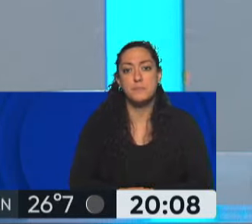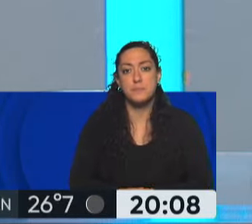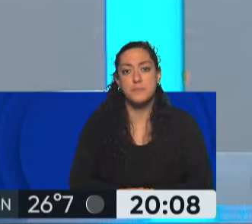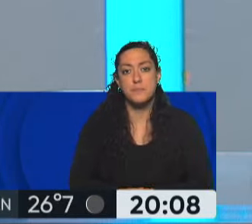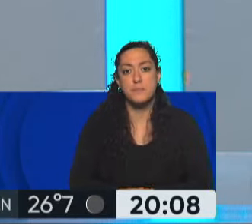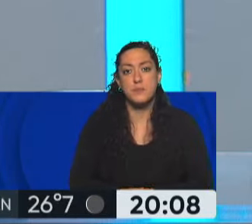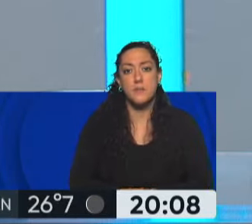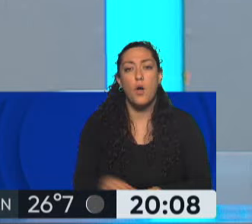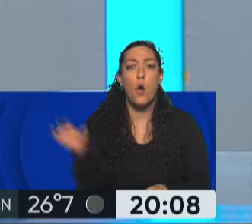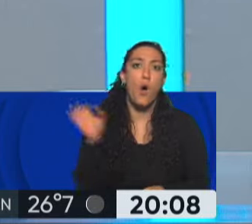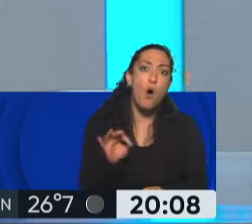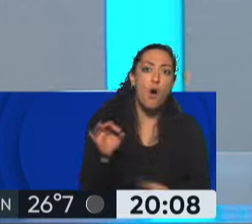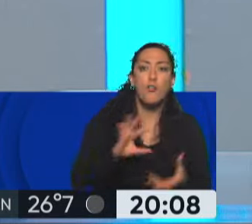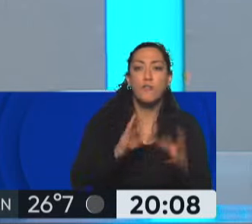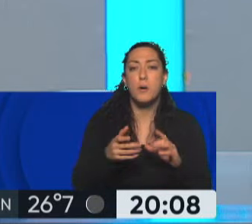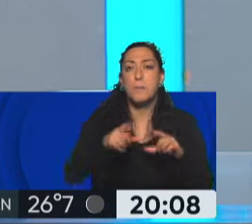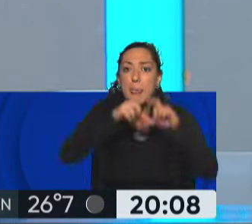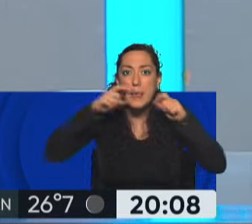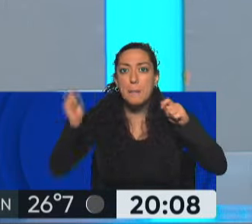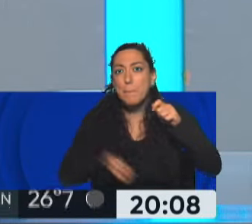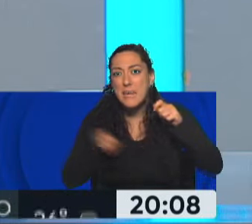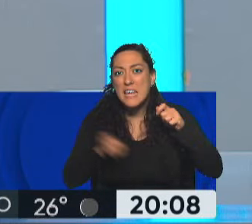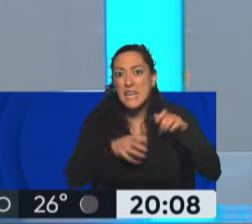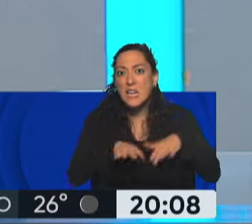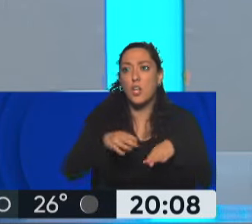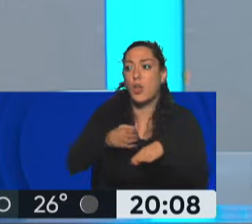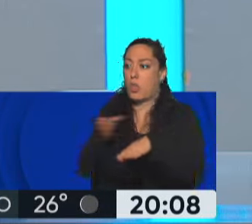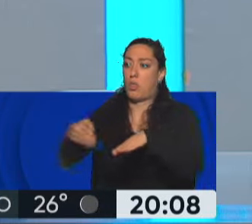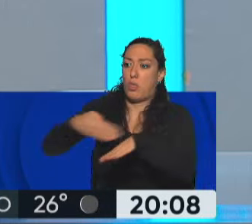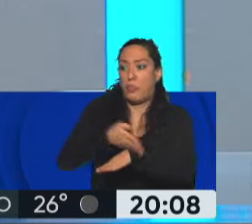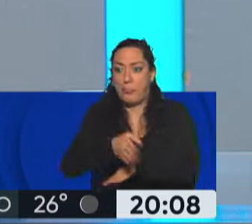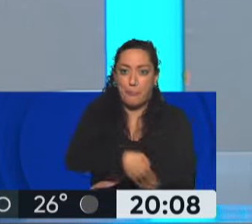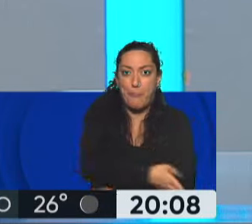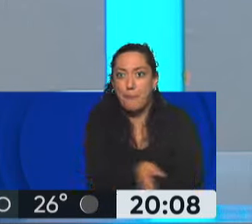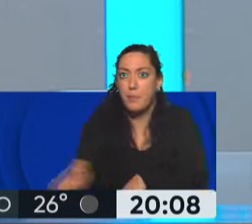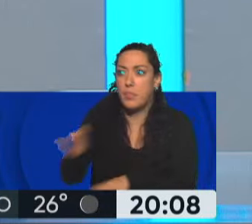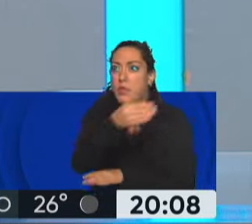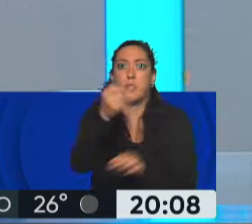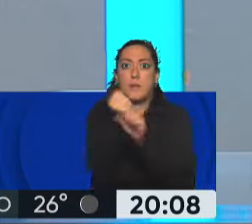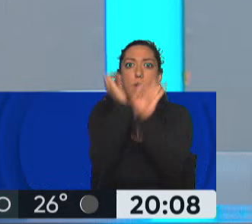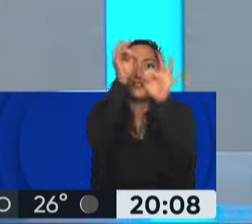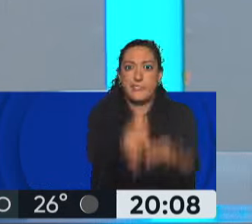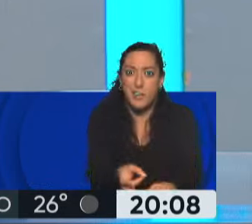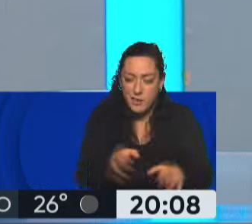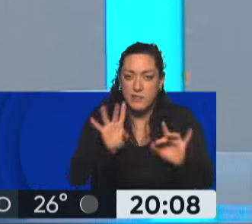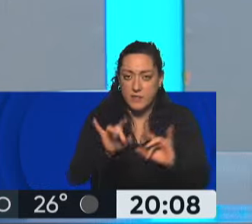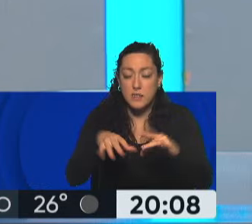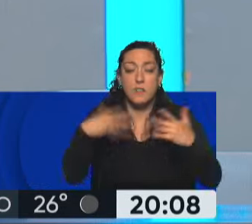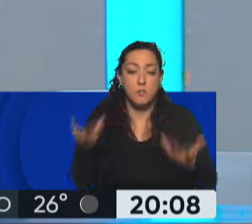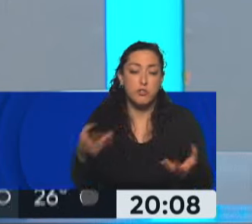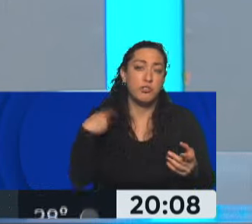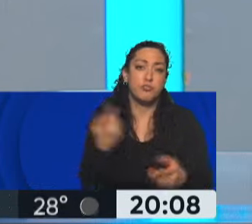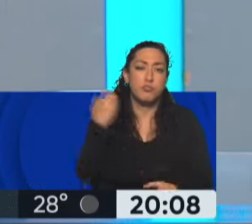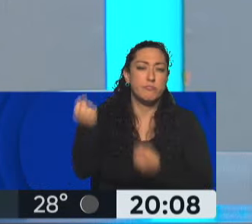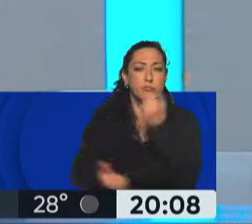sin zigzaguear los piquetes digo eh hemos tenido una cantidad de logros que me parece que vamos a seguir profundizando en el